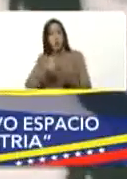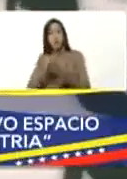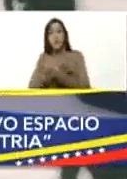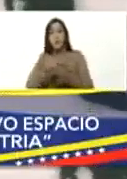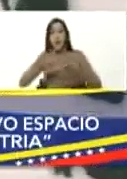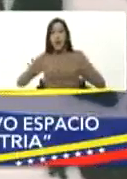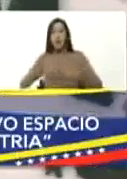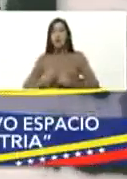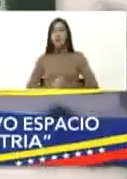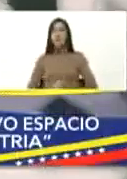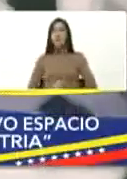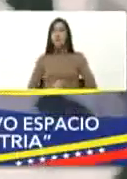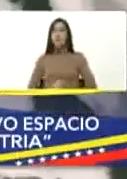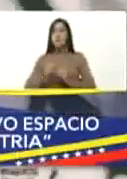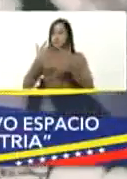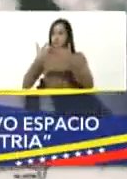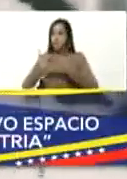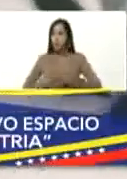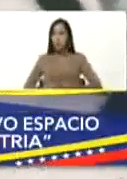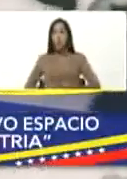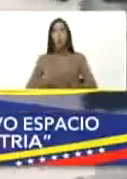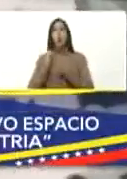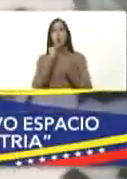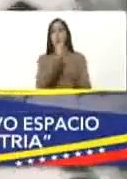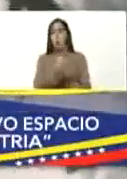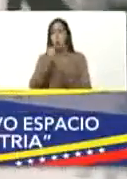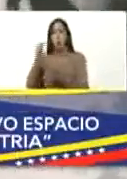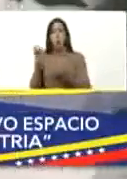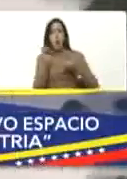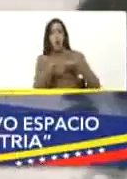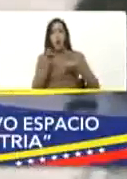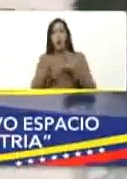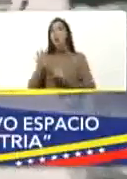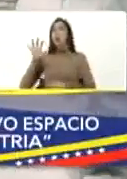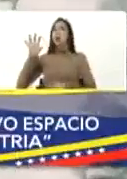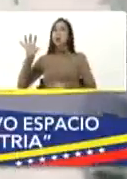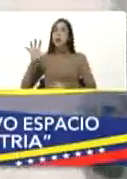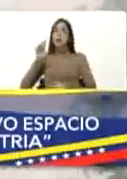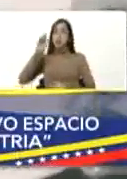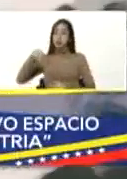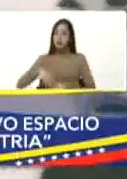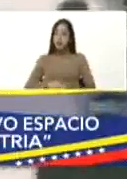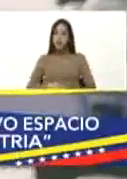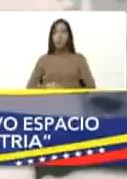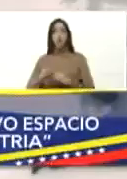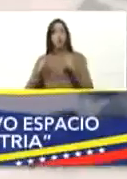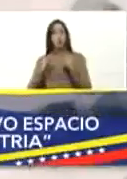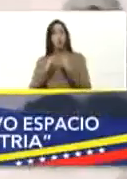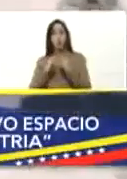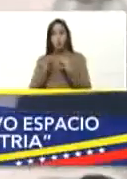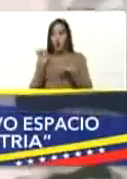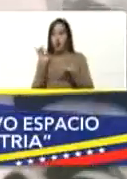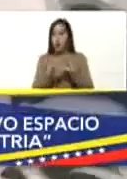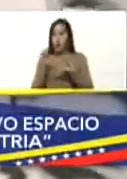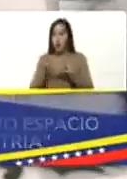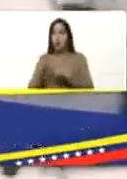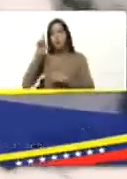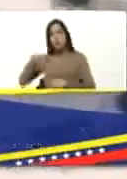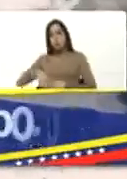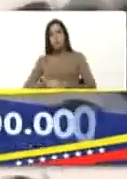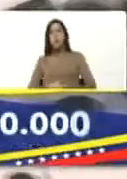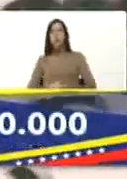gratuitas. Hemos recibido los bonos a través del carnet de la patria, el hogares de la patria. Hemos recibido